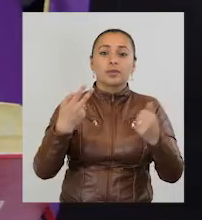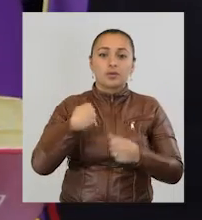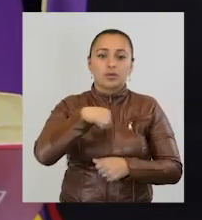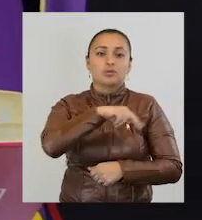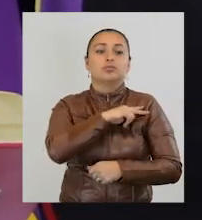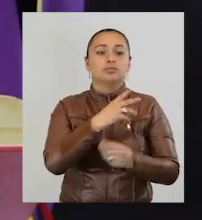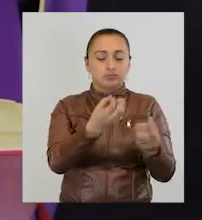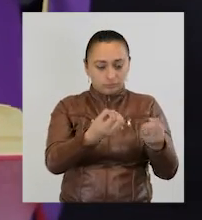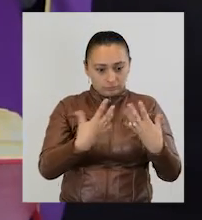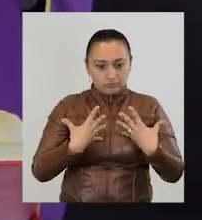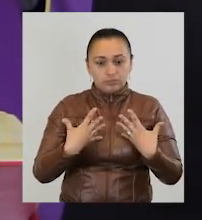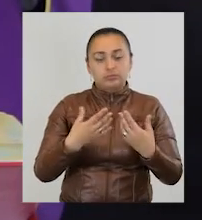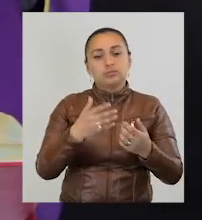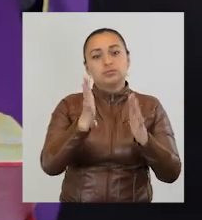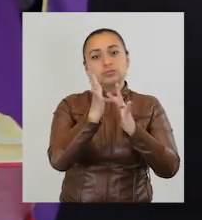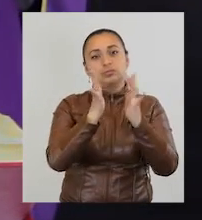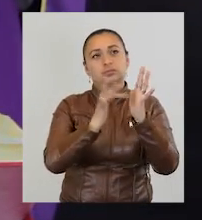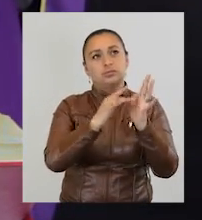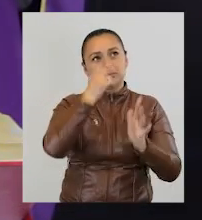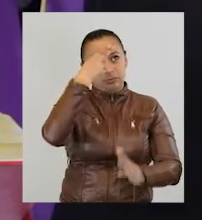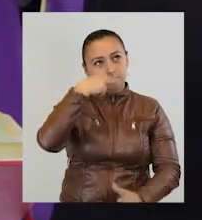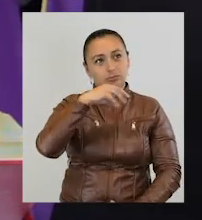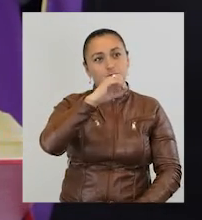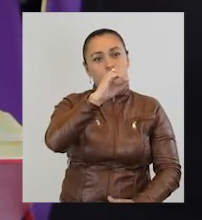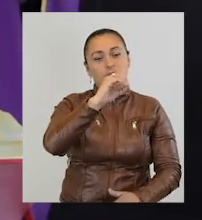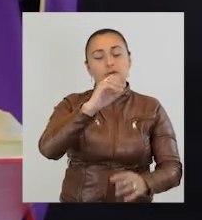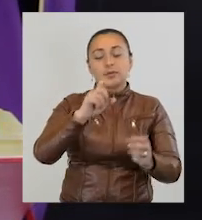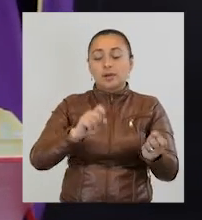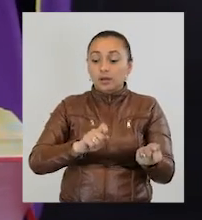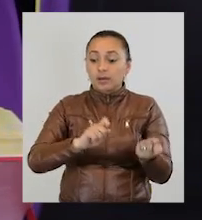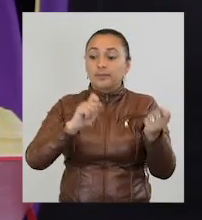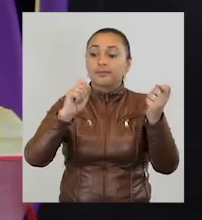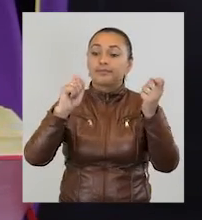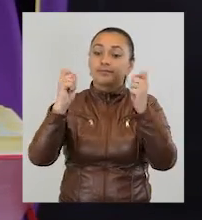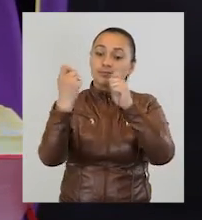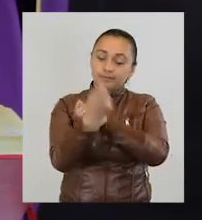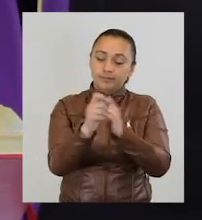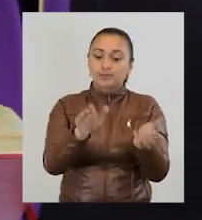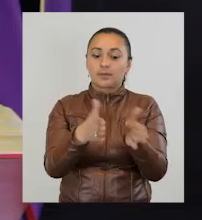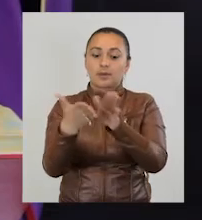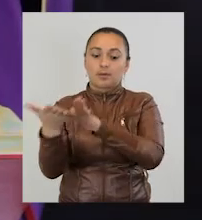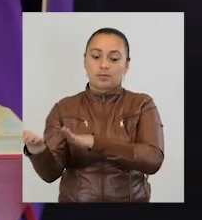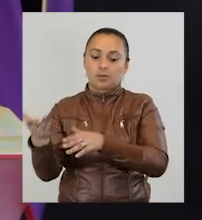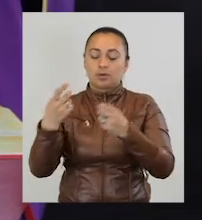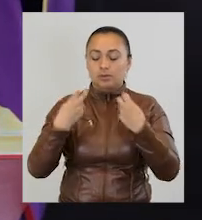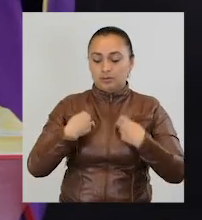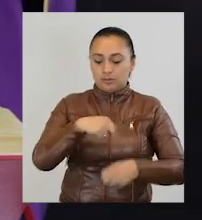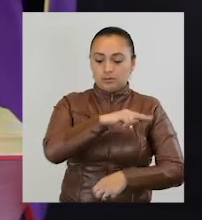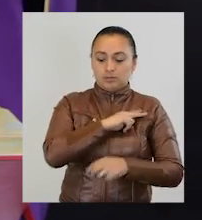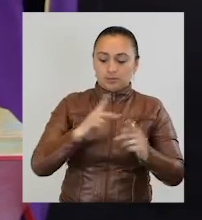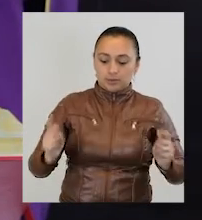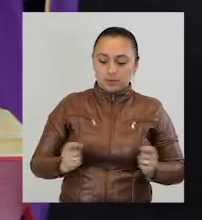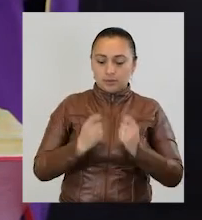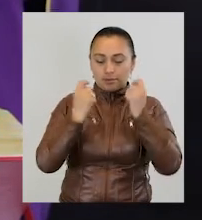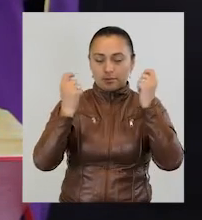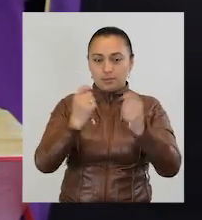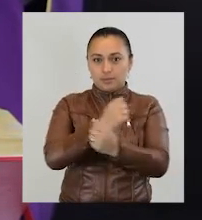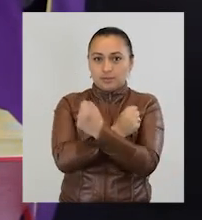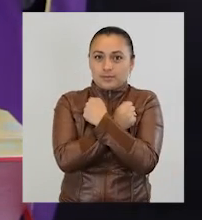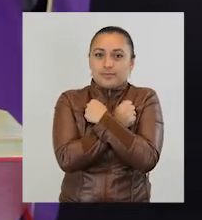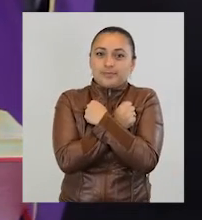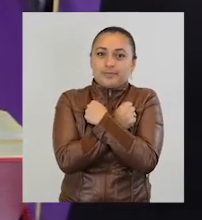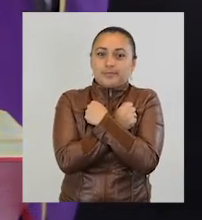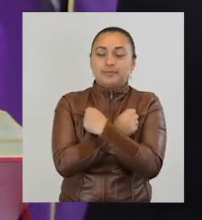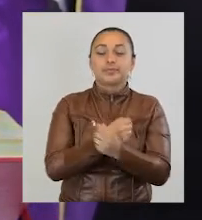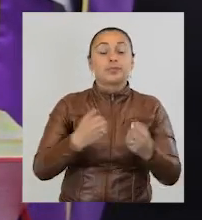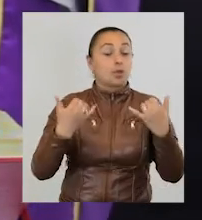apartado de ti y nos has reconciliado por tu Hijo, a quien entregaste a la muerte para que nos convirtiéramos a tu amor y nos